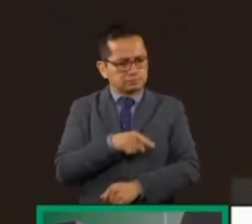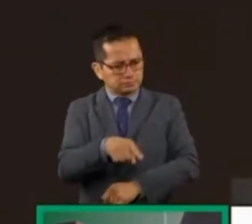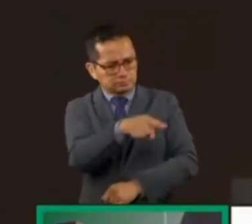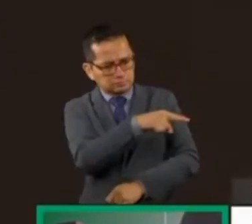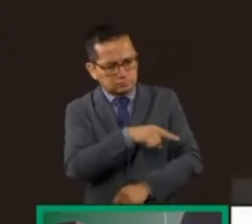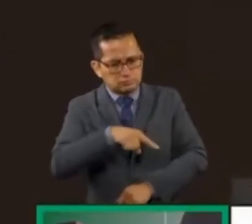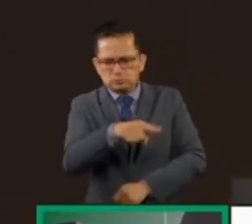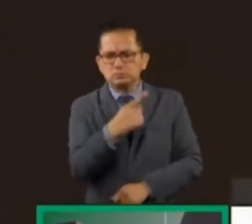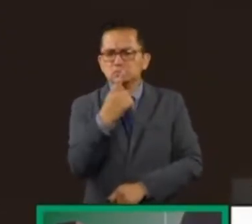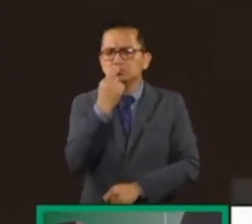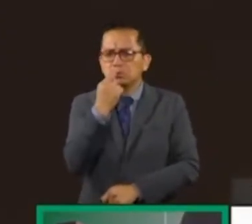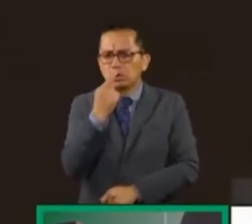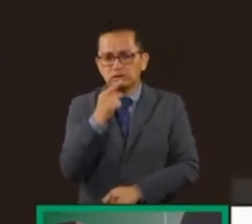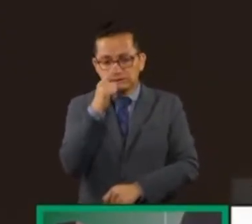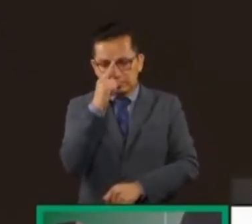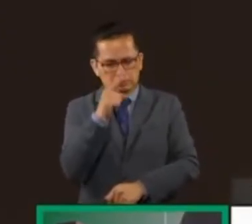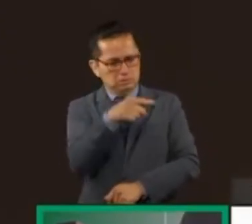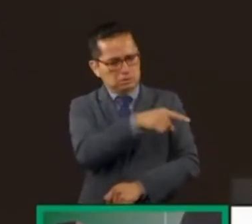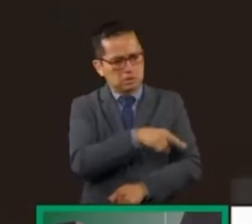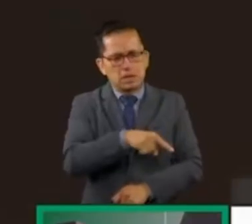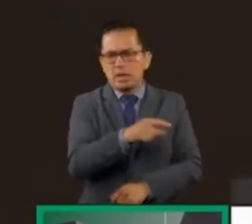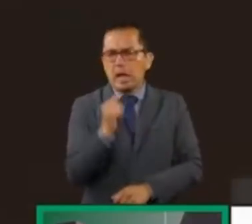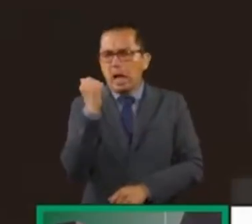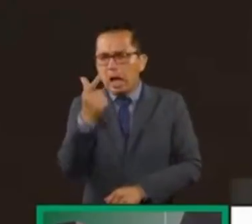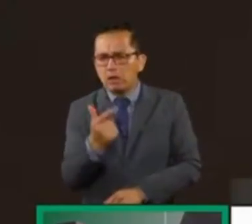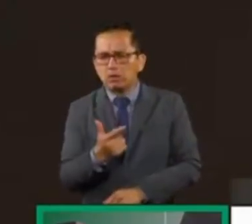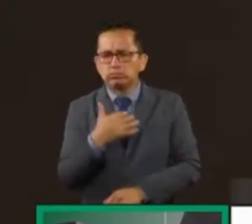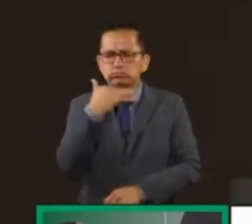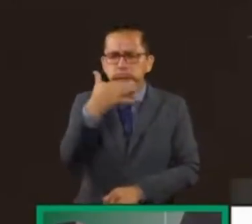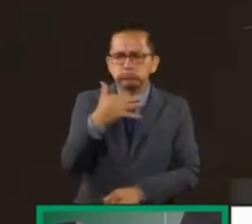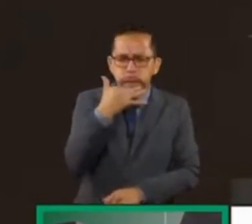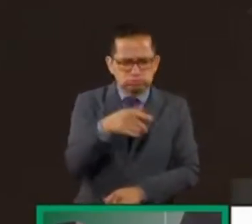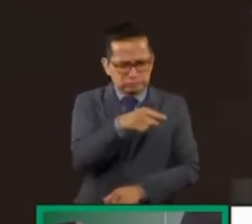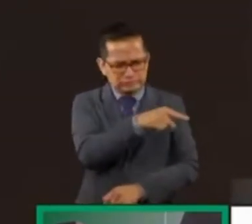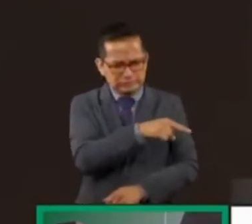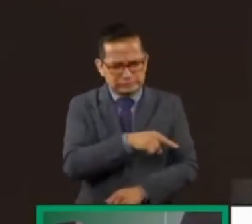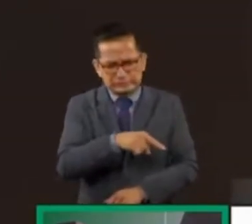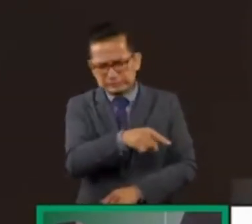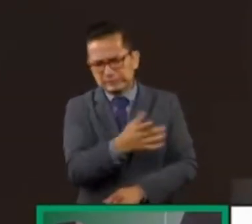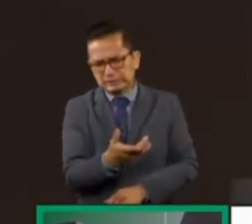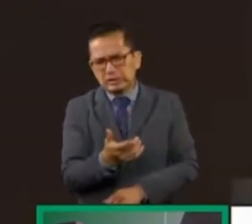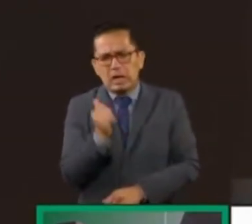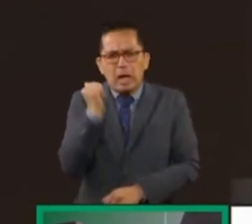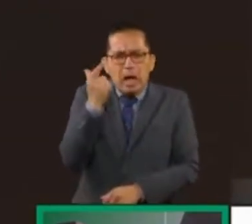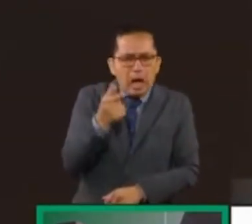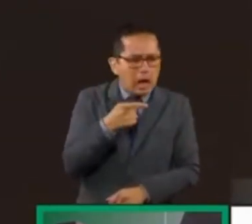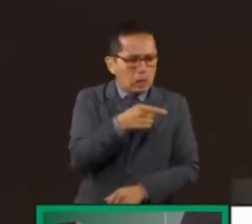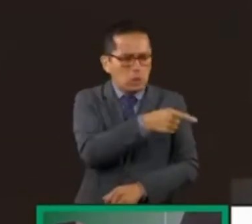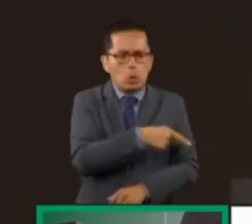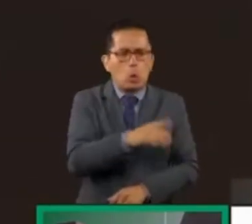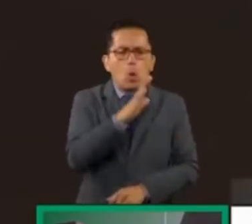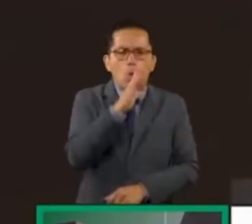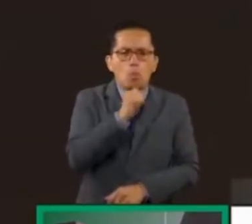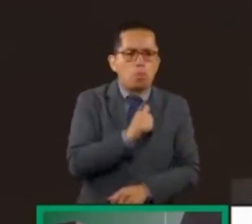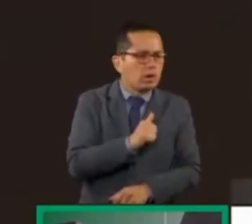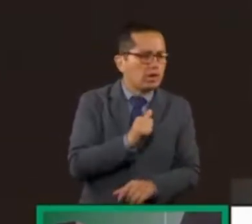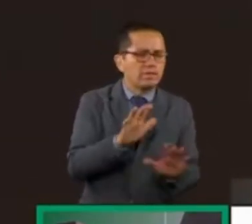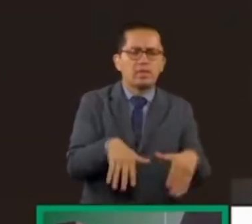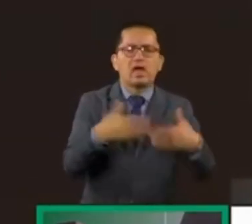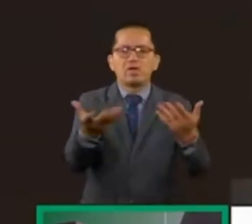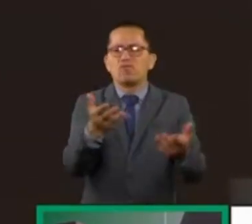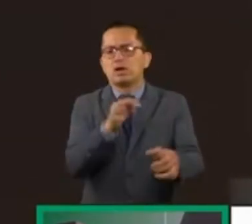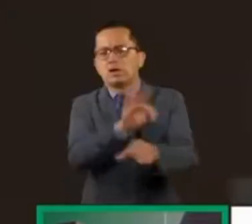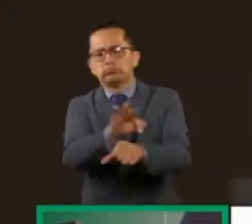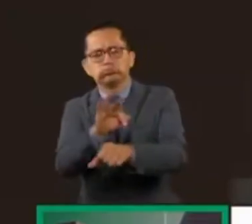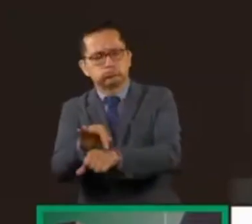de policía entrara en prácticas de corrupción o por cualquier asunto dejar a las familias claramente en